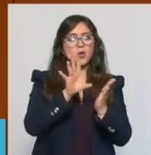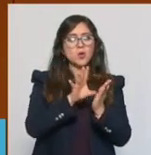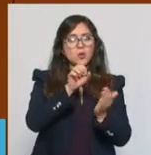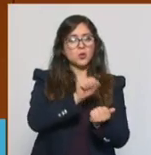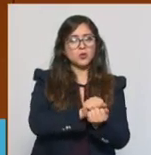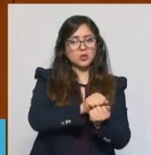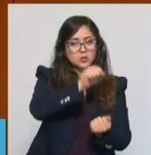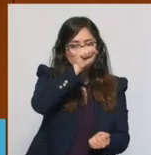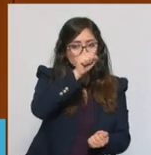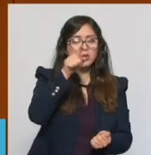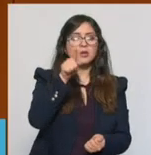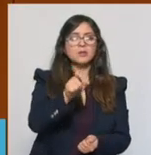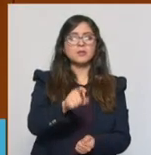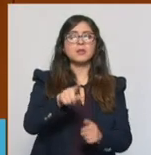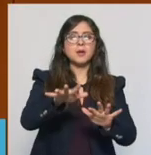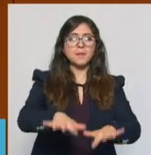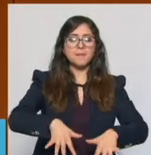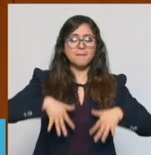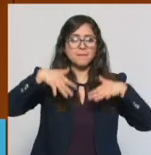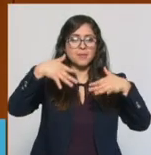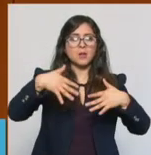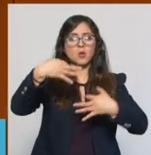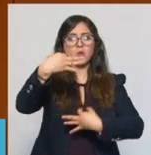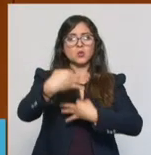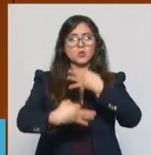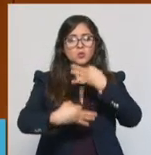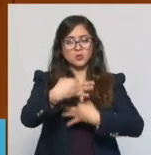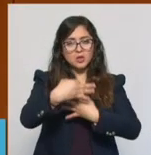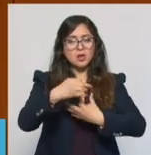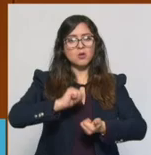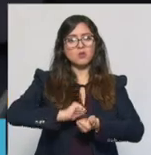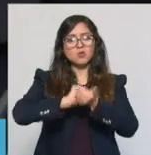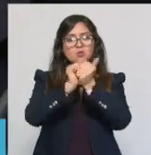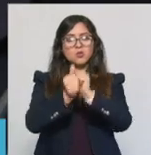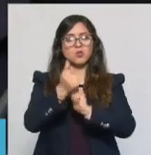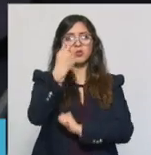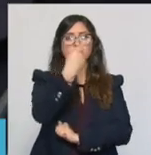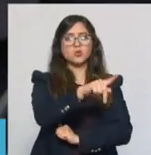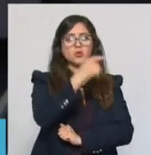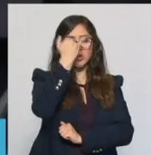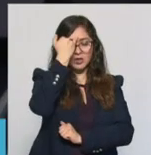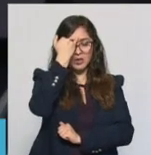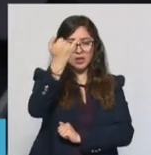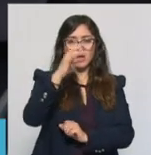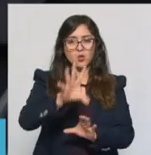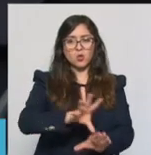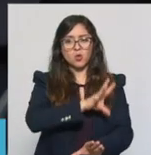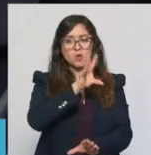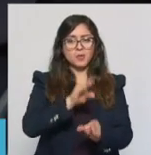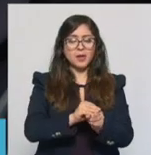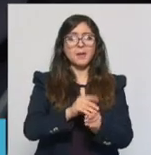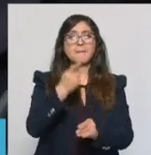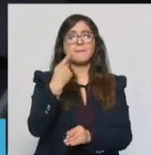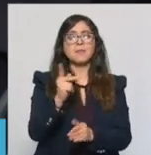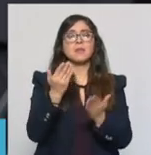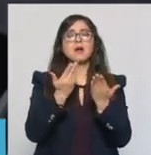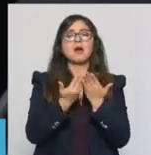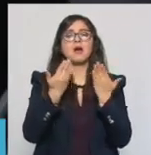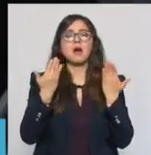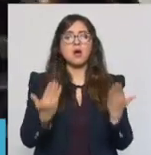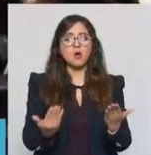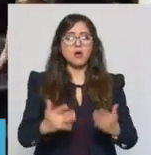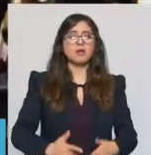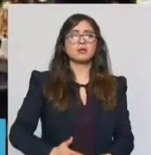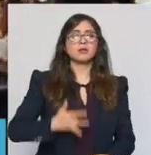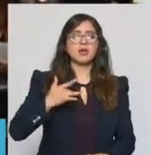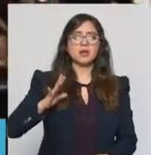nuestro Supremo Tribunal de Justicia tuviera una independencia absoluta. Pero en este caso, me parece que es un orgullo